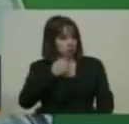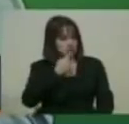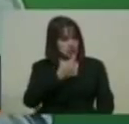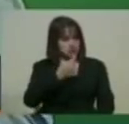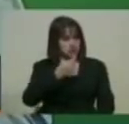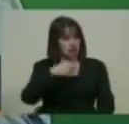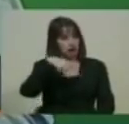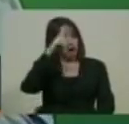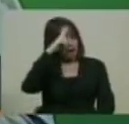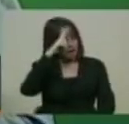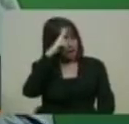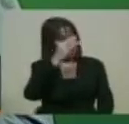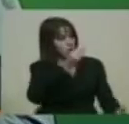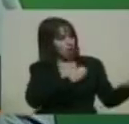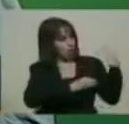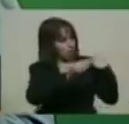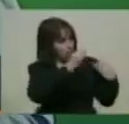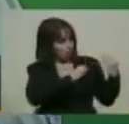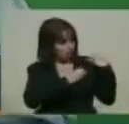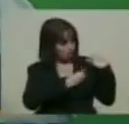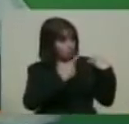a quien así a Bolívar le hablara.